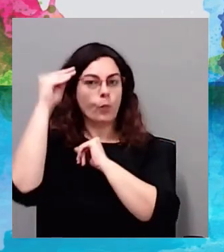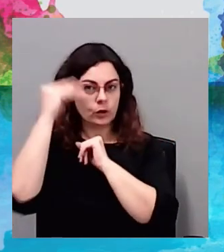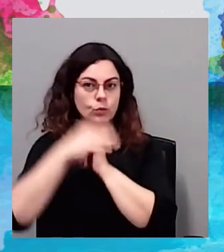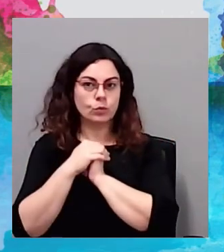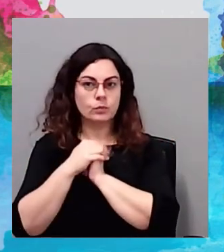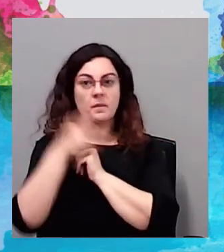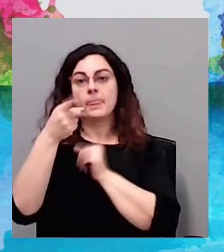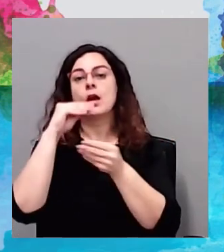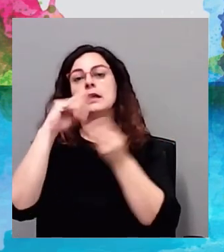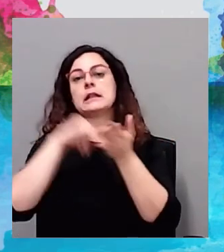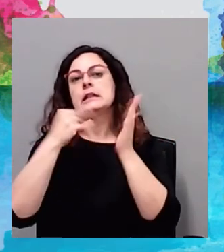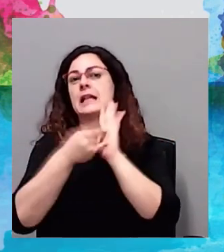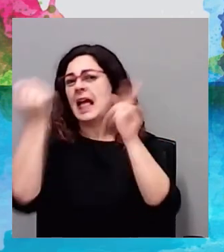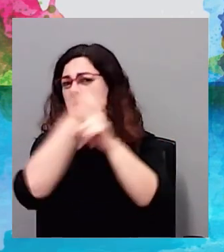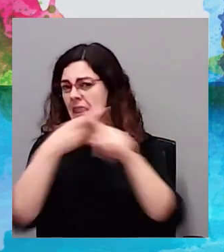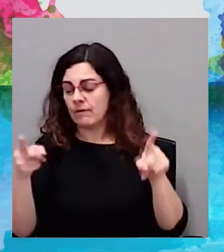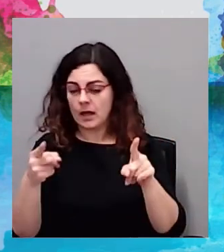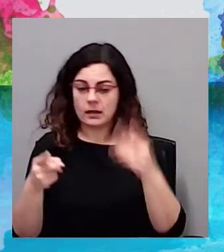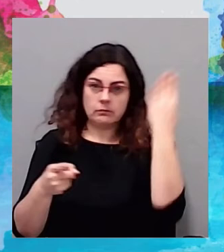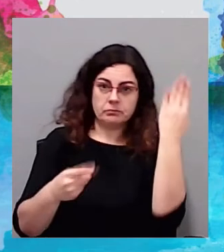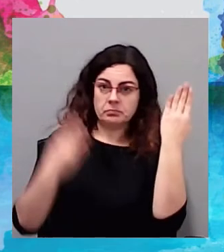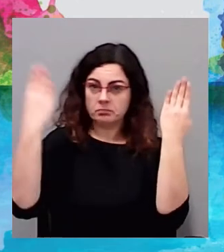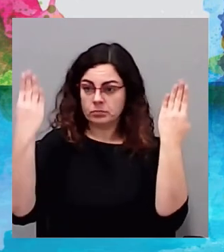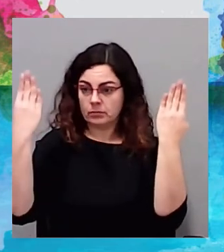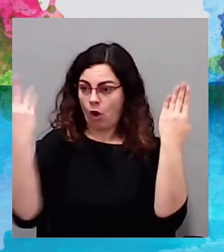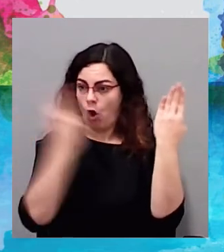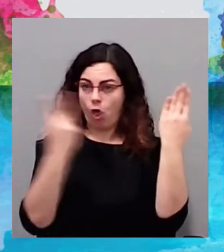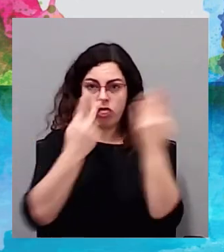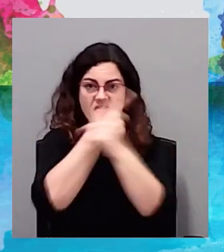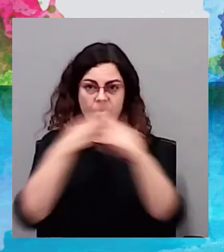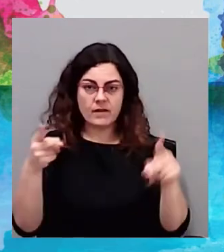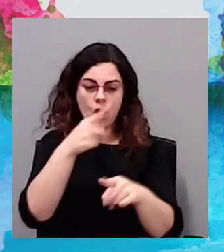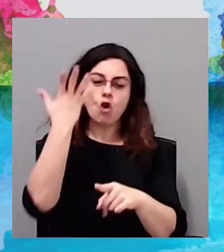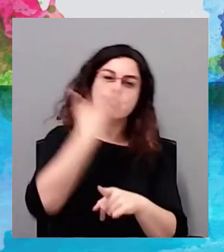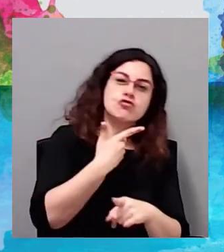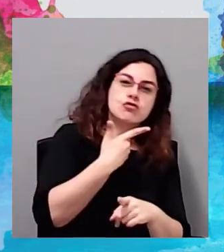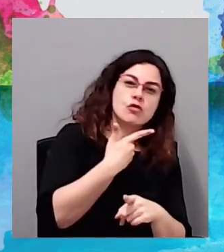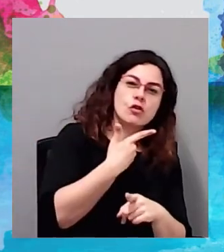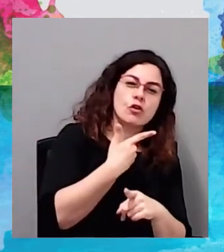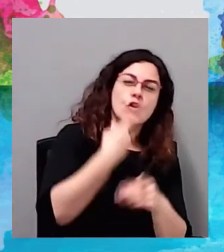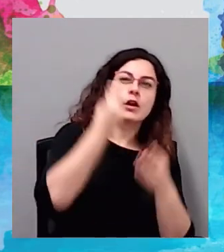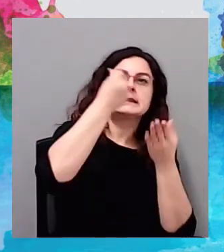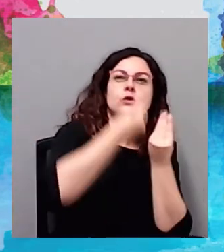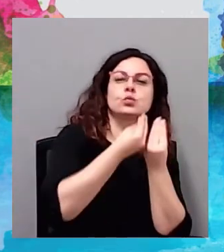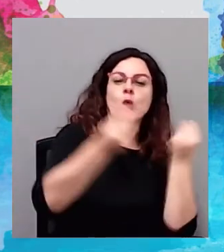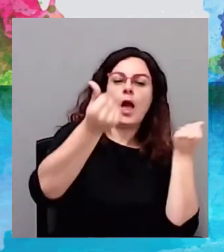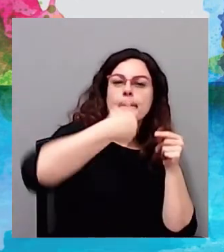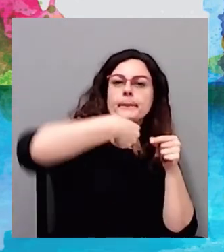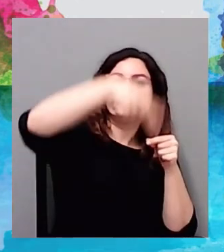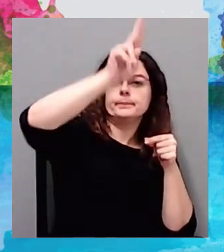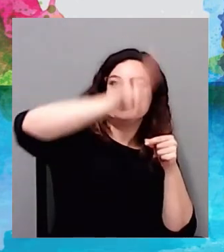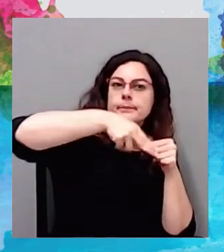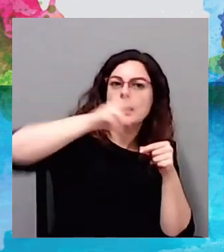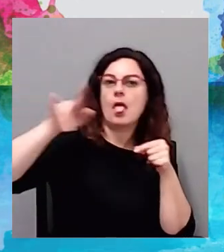que es totalmente diferente a la anterior. La anterior era, los colores estaban más difuminados y aquí casi